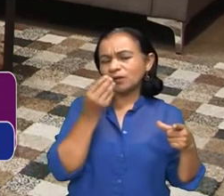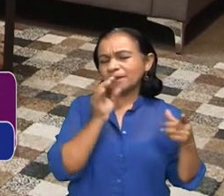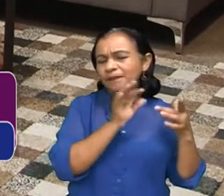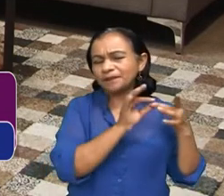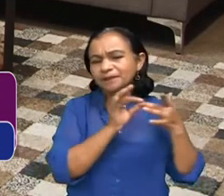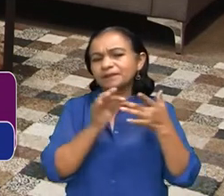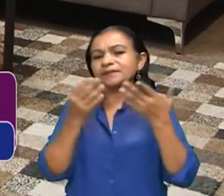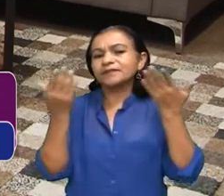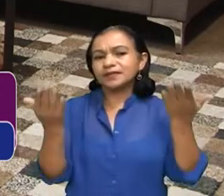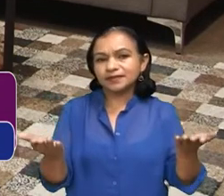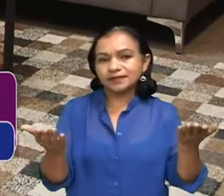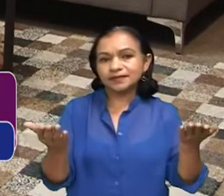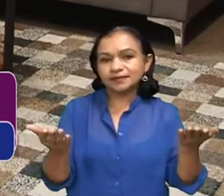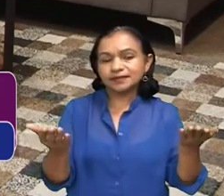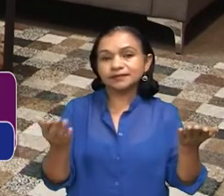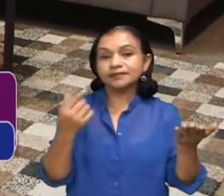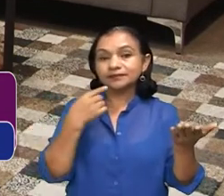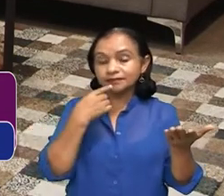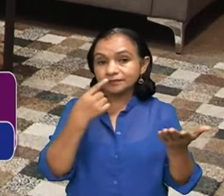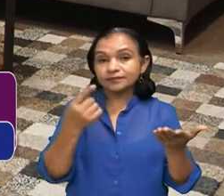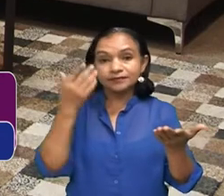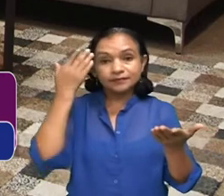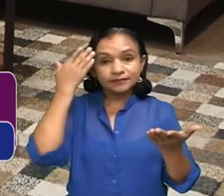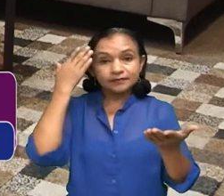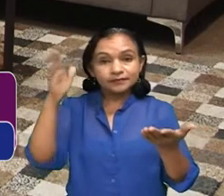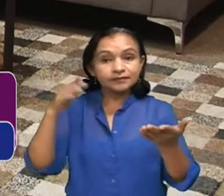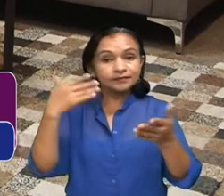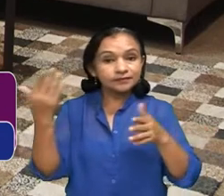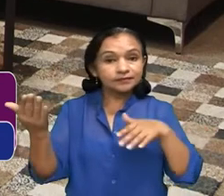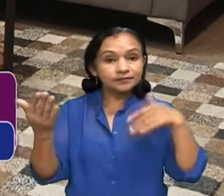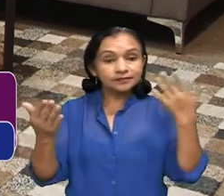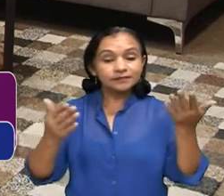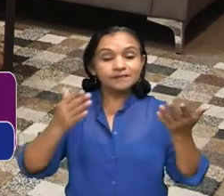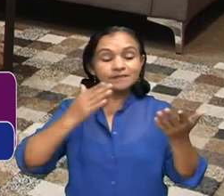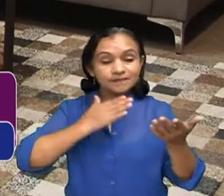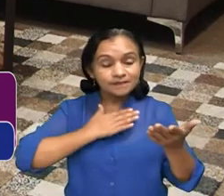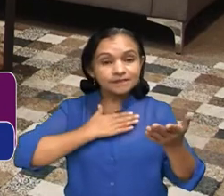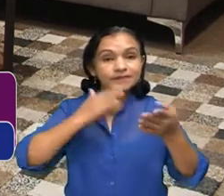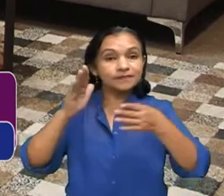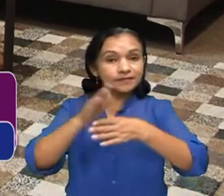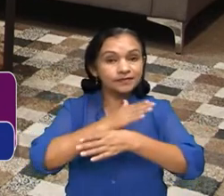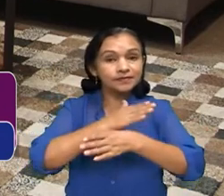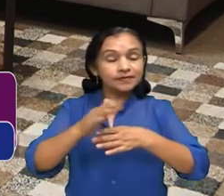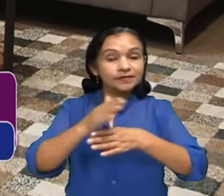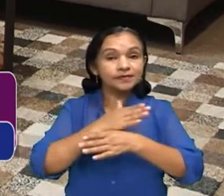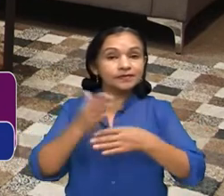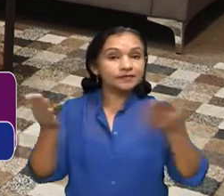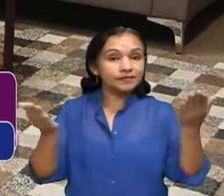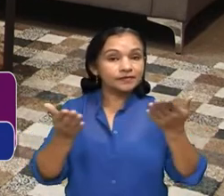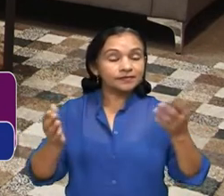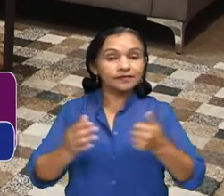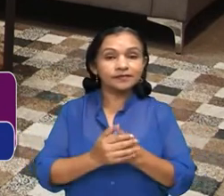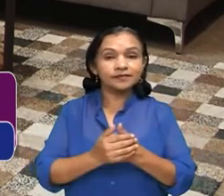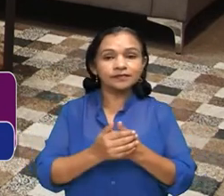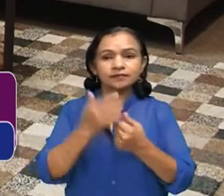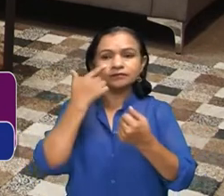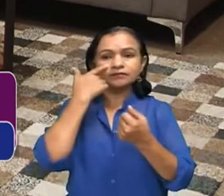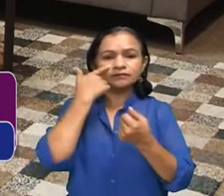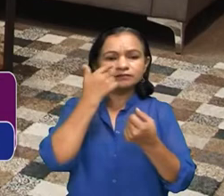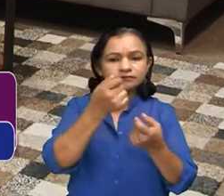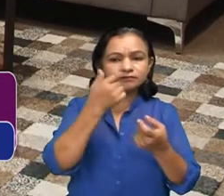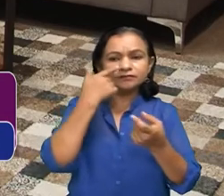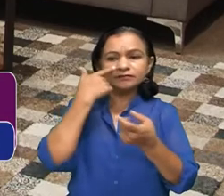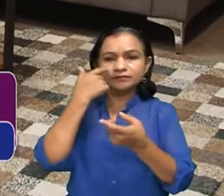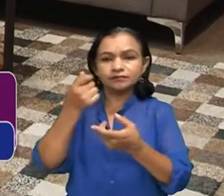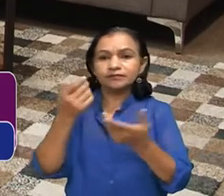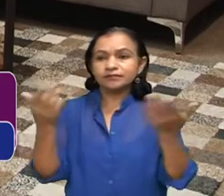gastronomía, ¿verdad? Yo tengo que saber cuál es mi diferencia y también conocernos un poco de